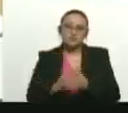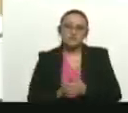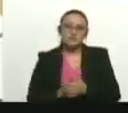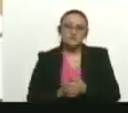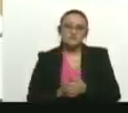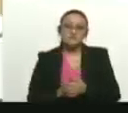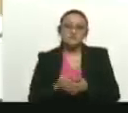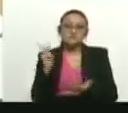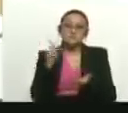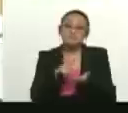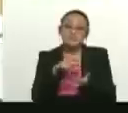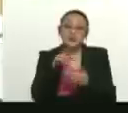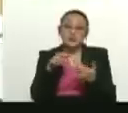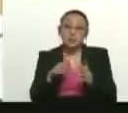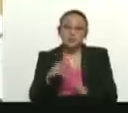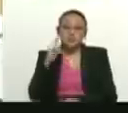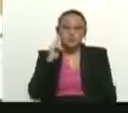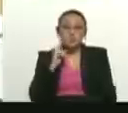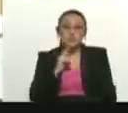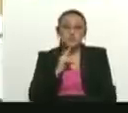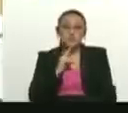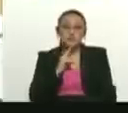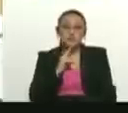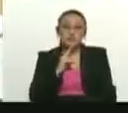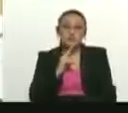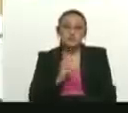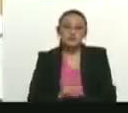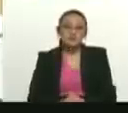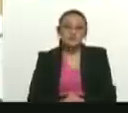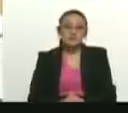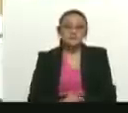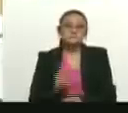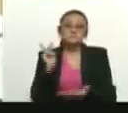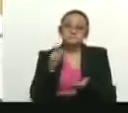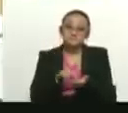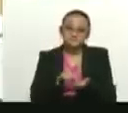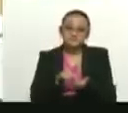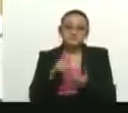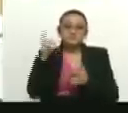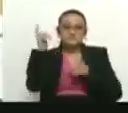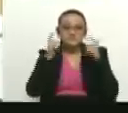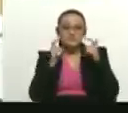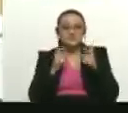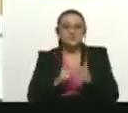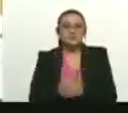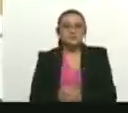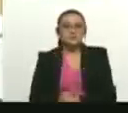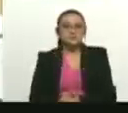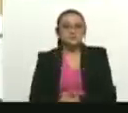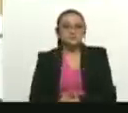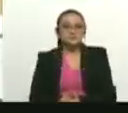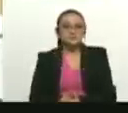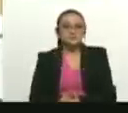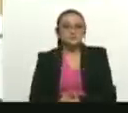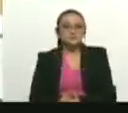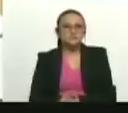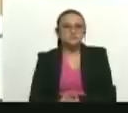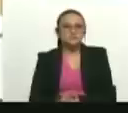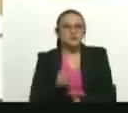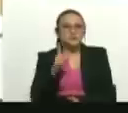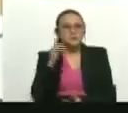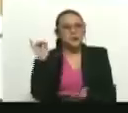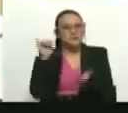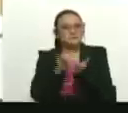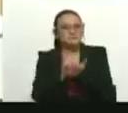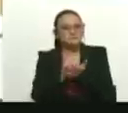desde la llegada de la Revolución Bolivariana, desde la llegada del comandante Chávez, una de las primeras giras que